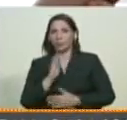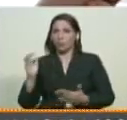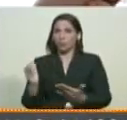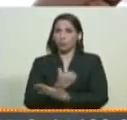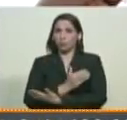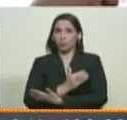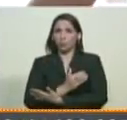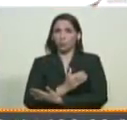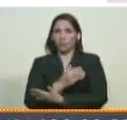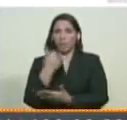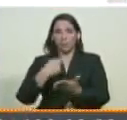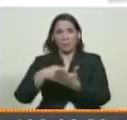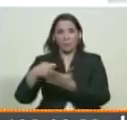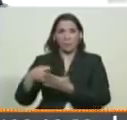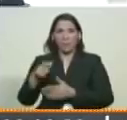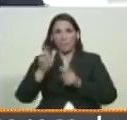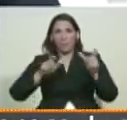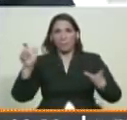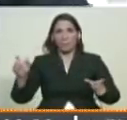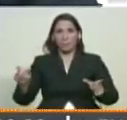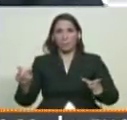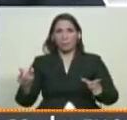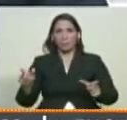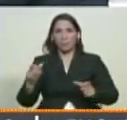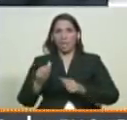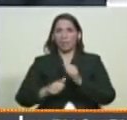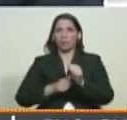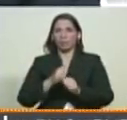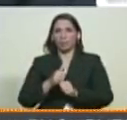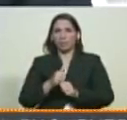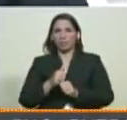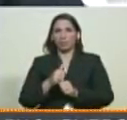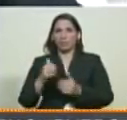con contratista y asociación para